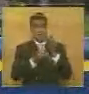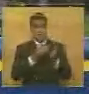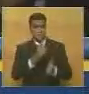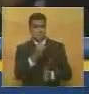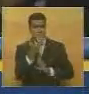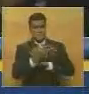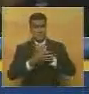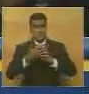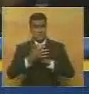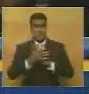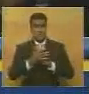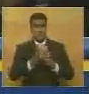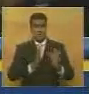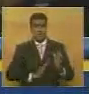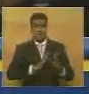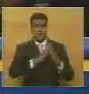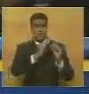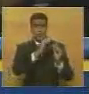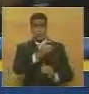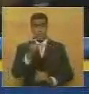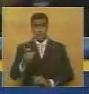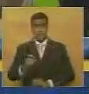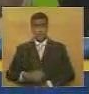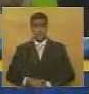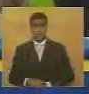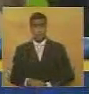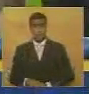los principales problemas que aquejan a su comunidad.